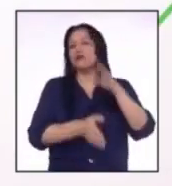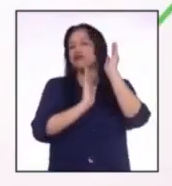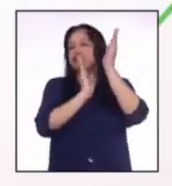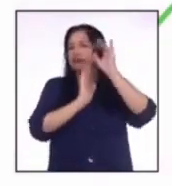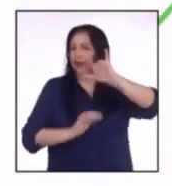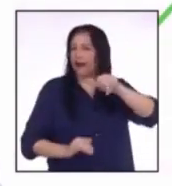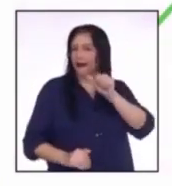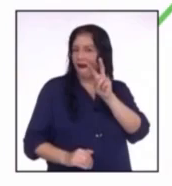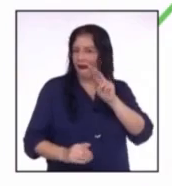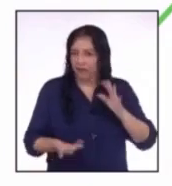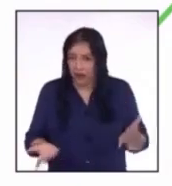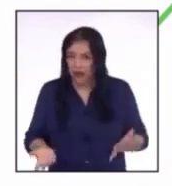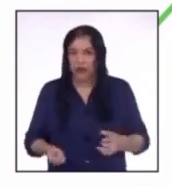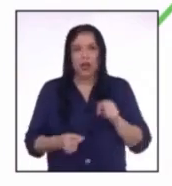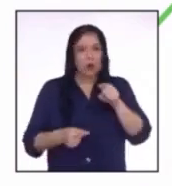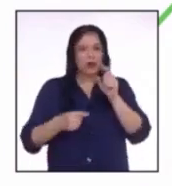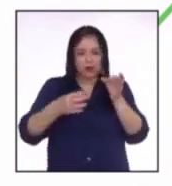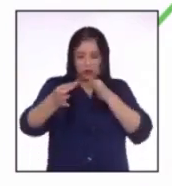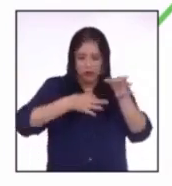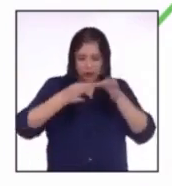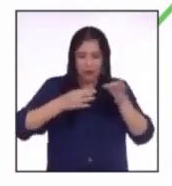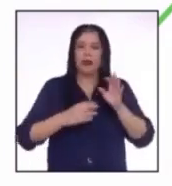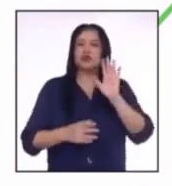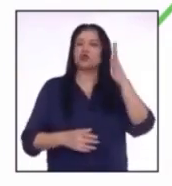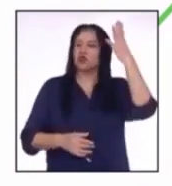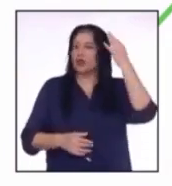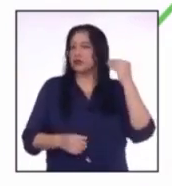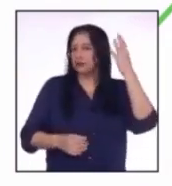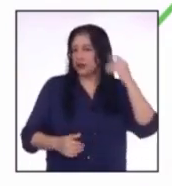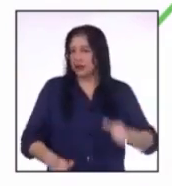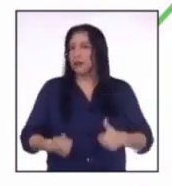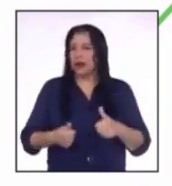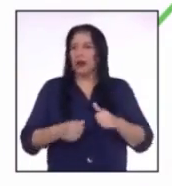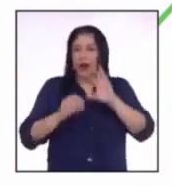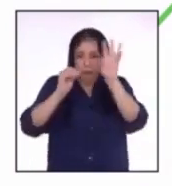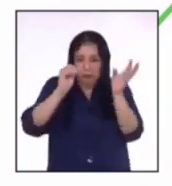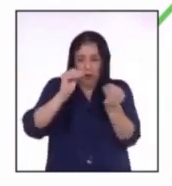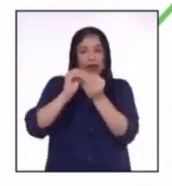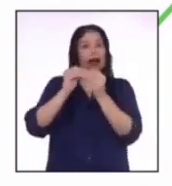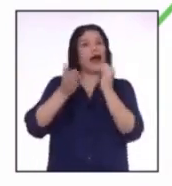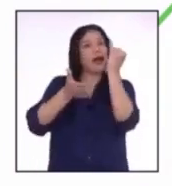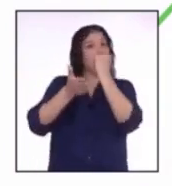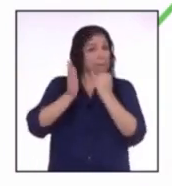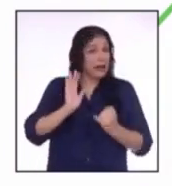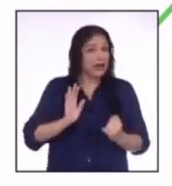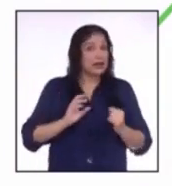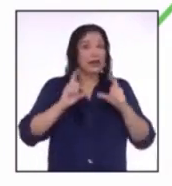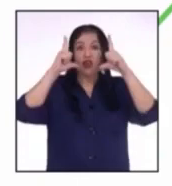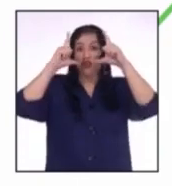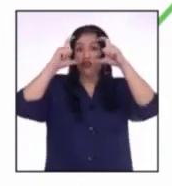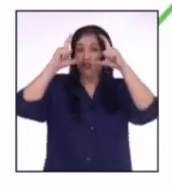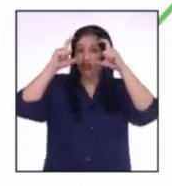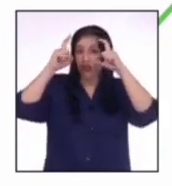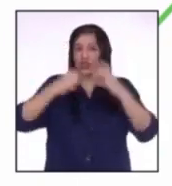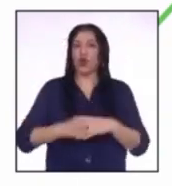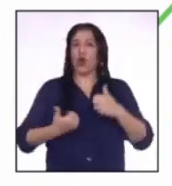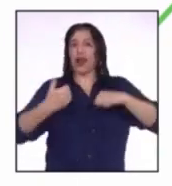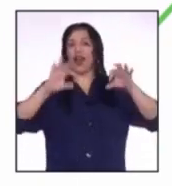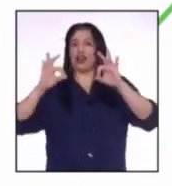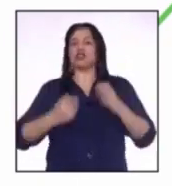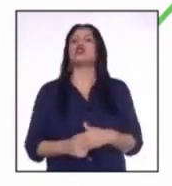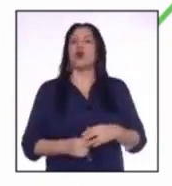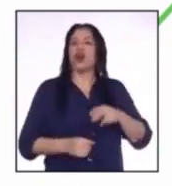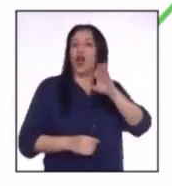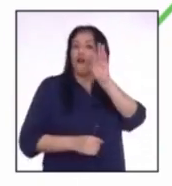y de javier mientras nos explicaba su experiencia de vida él incluía imágenes recuerdan incluso puso una foto con harrison ford y llamó